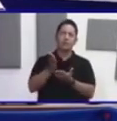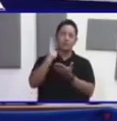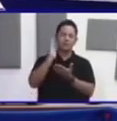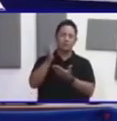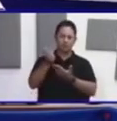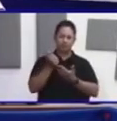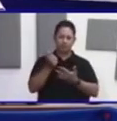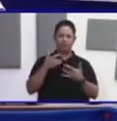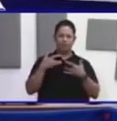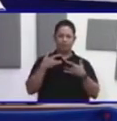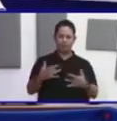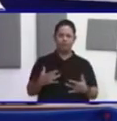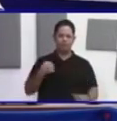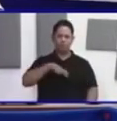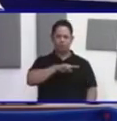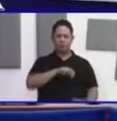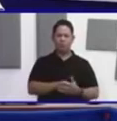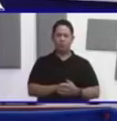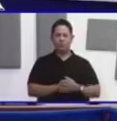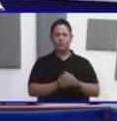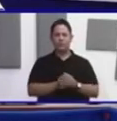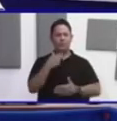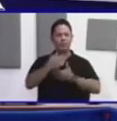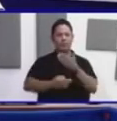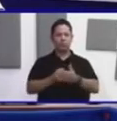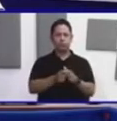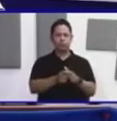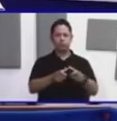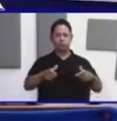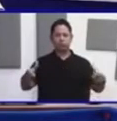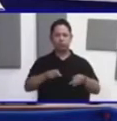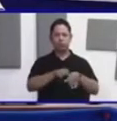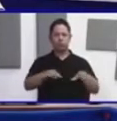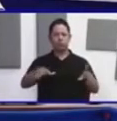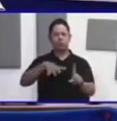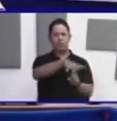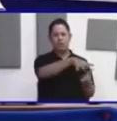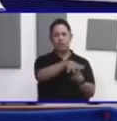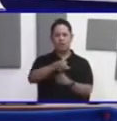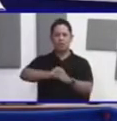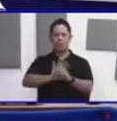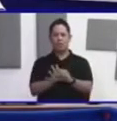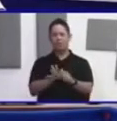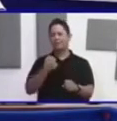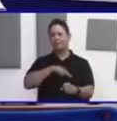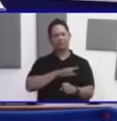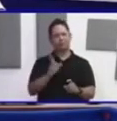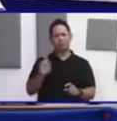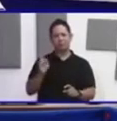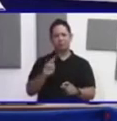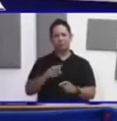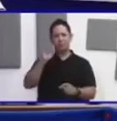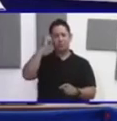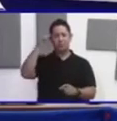este pueblo. Nosotros no hemos tenido una propagación fuerte porque gracias al gobierno departamental, las